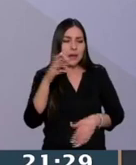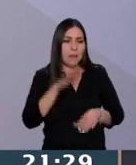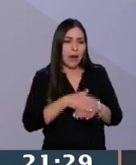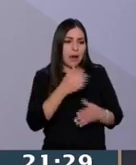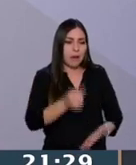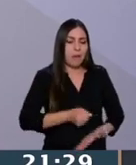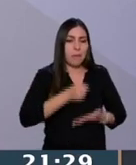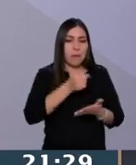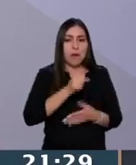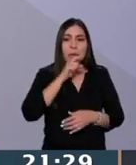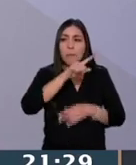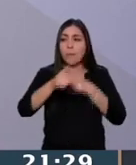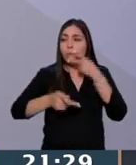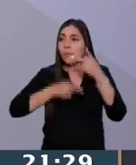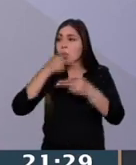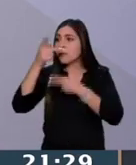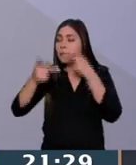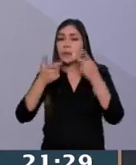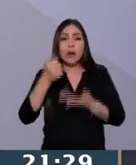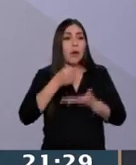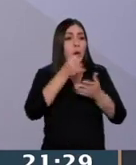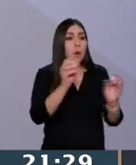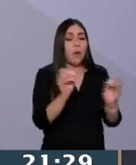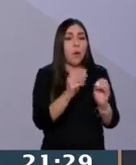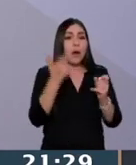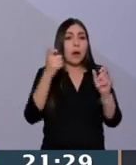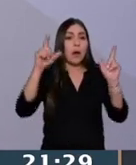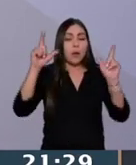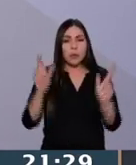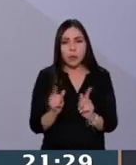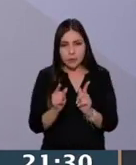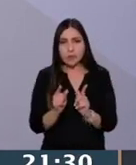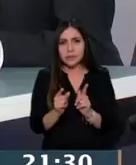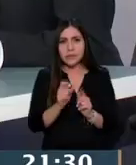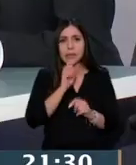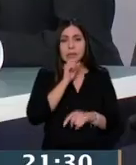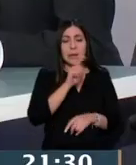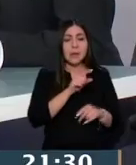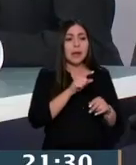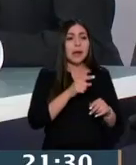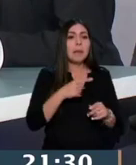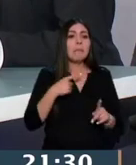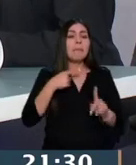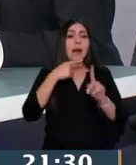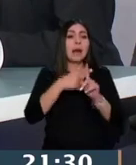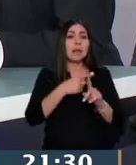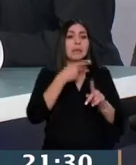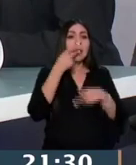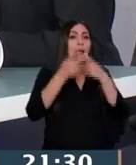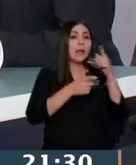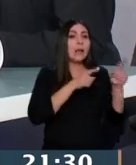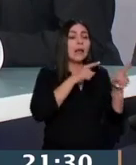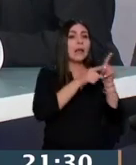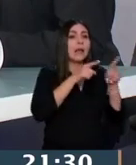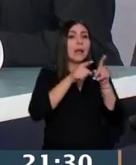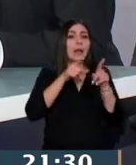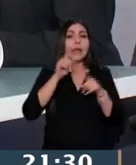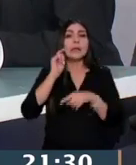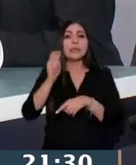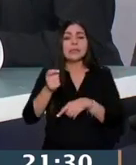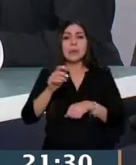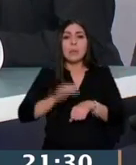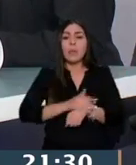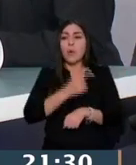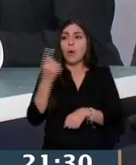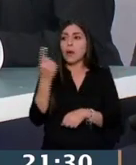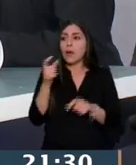se ha puesto, que el presupuesto se ha reducido, y entonces critican que la Guardia Nacional esté en el metro cuidando la seguridad de